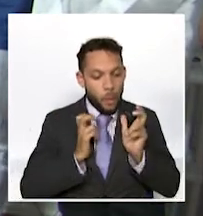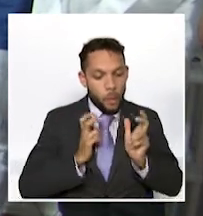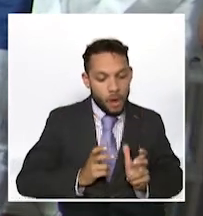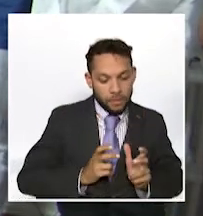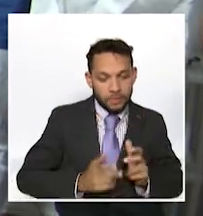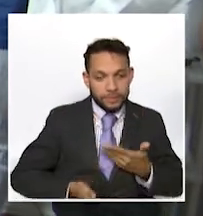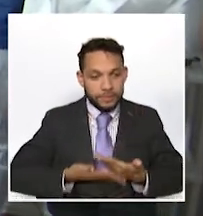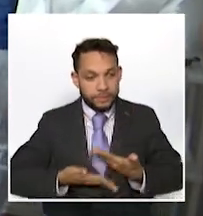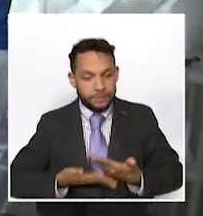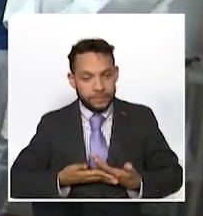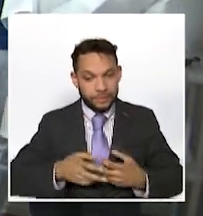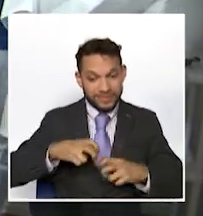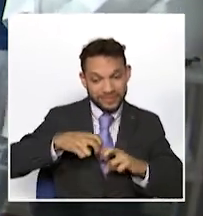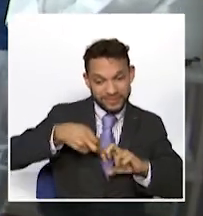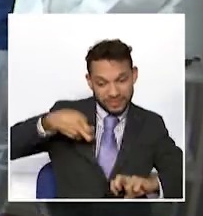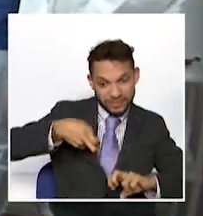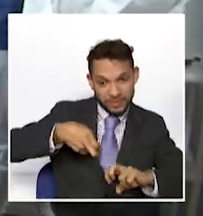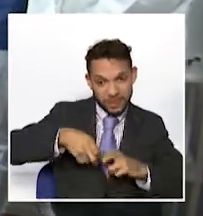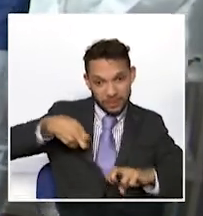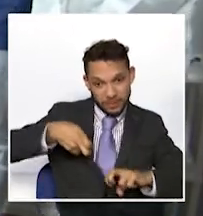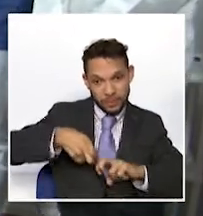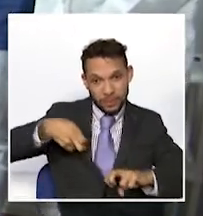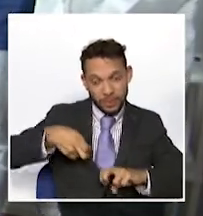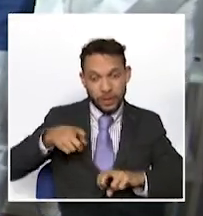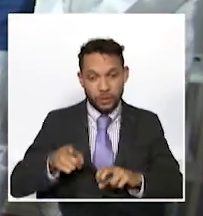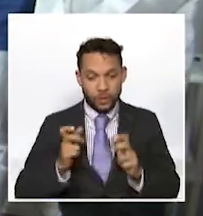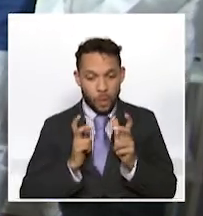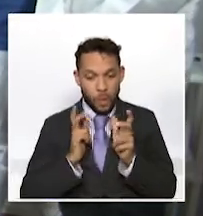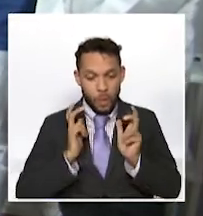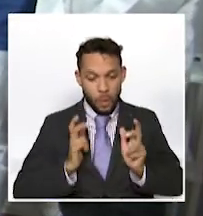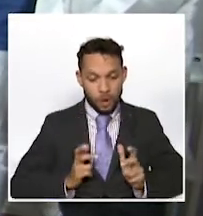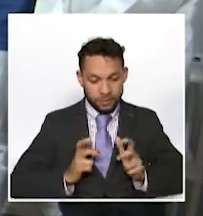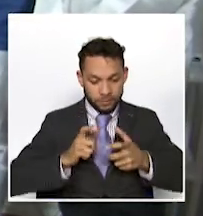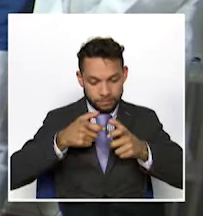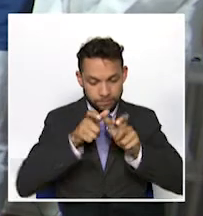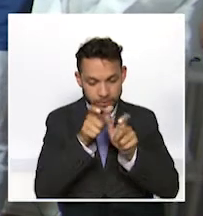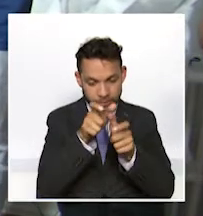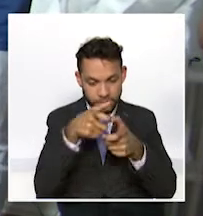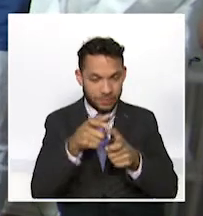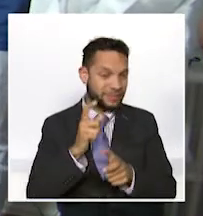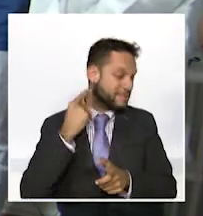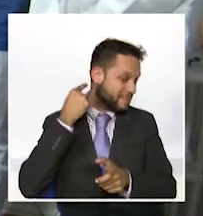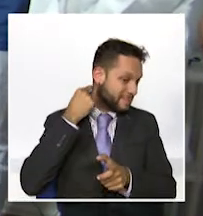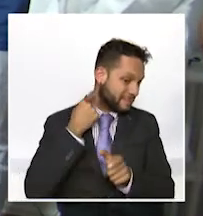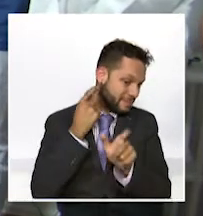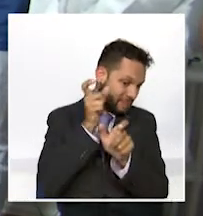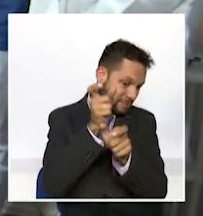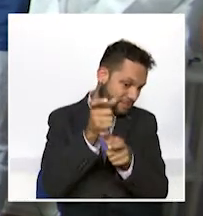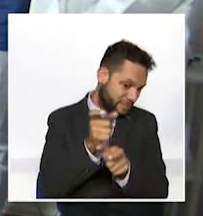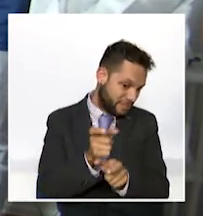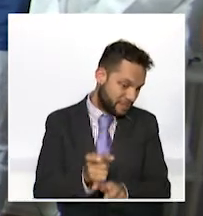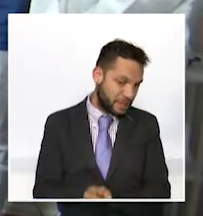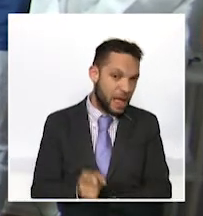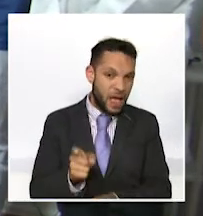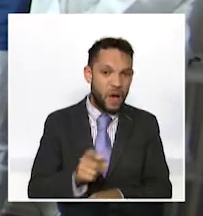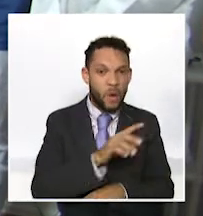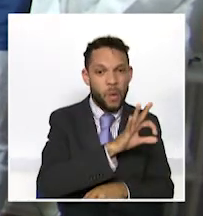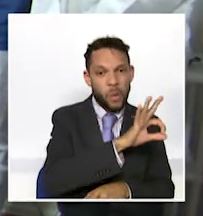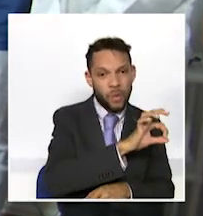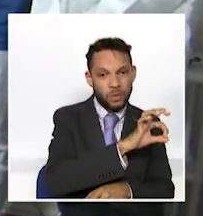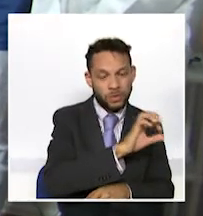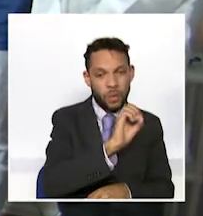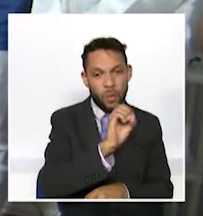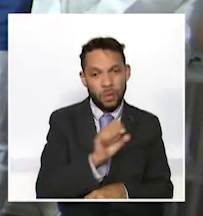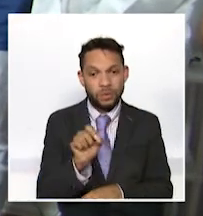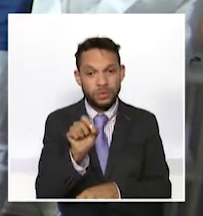hablando de una escoliosis, que es una desviación de columna, que normalmente las vemos desde los 8, 12 grados hasta 40,